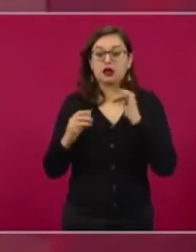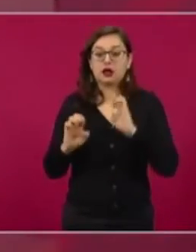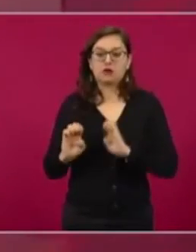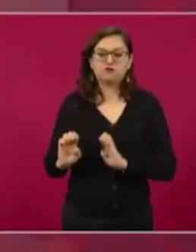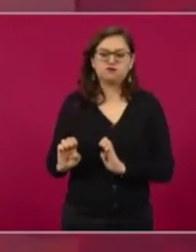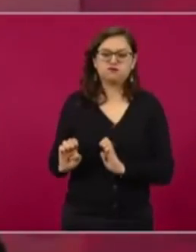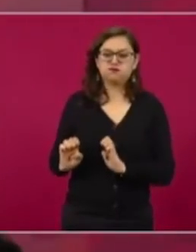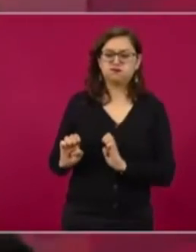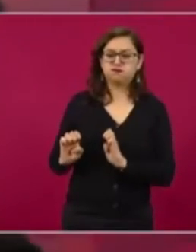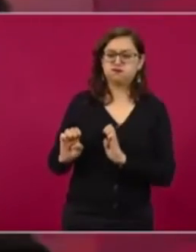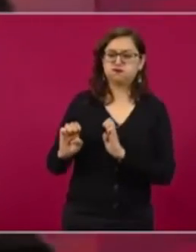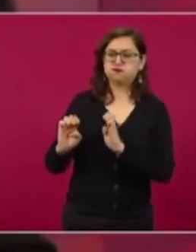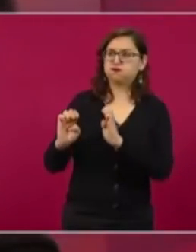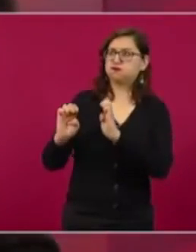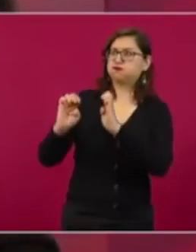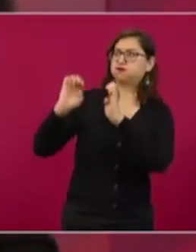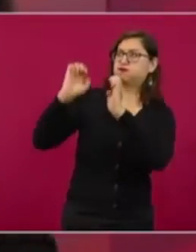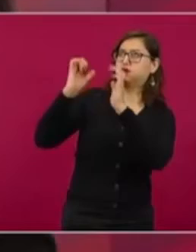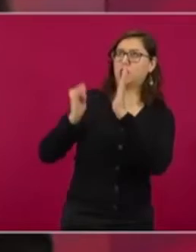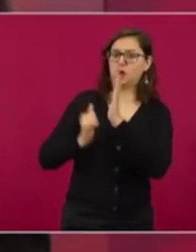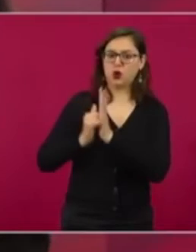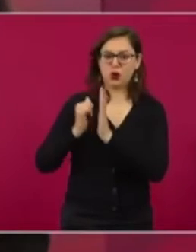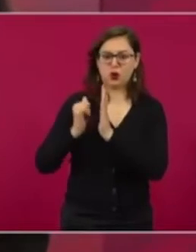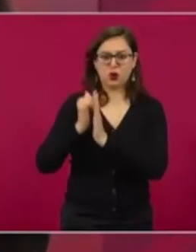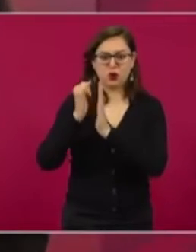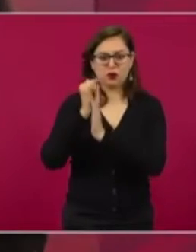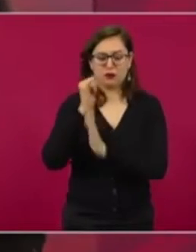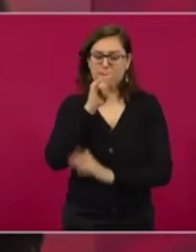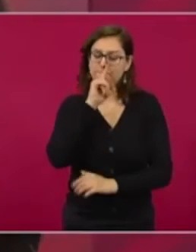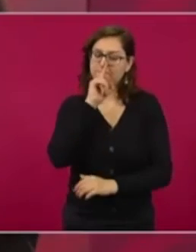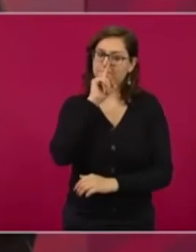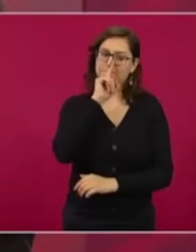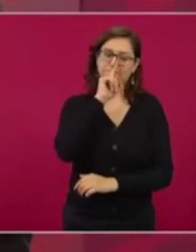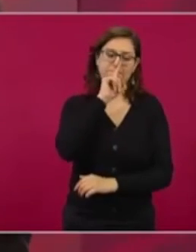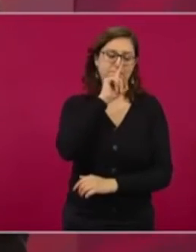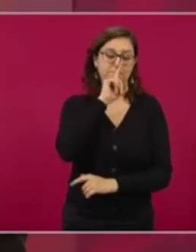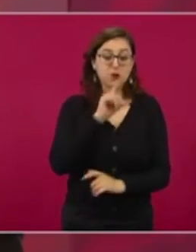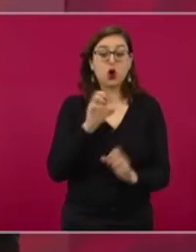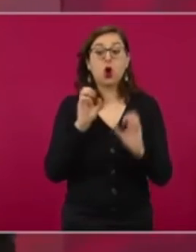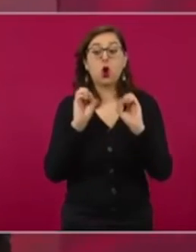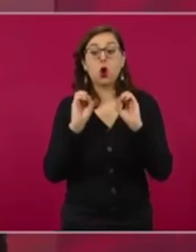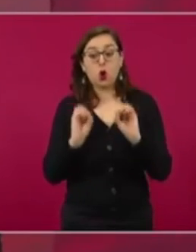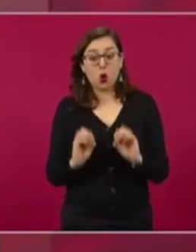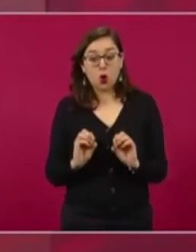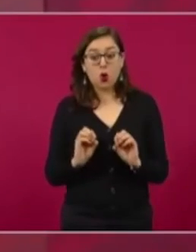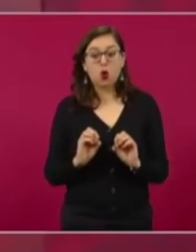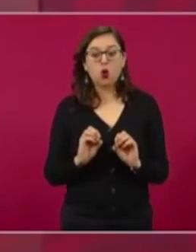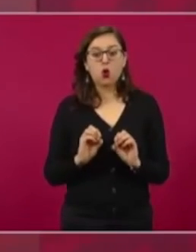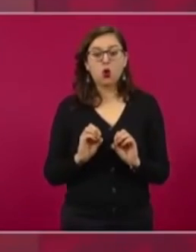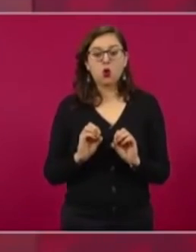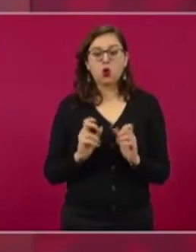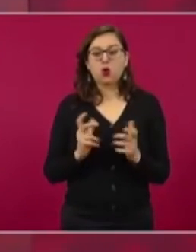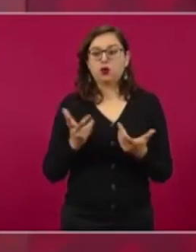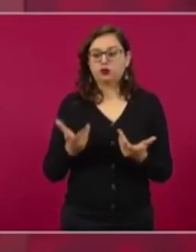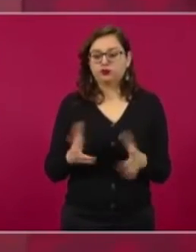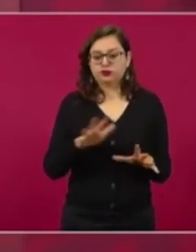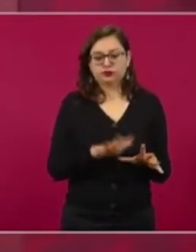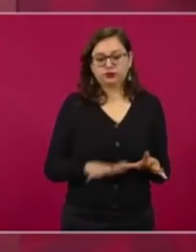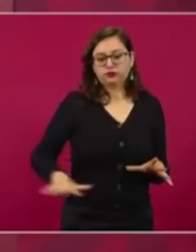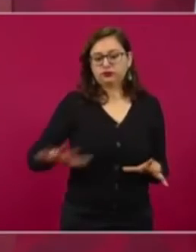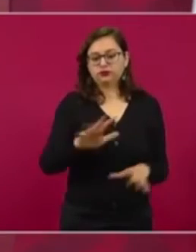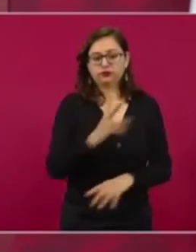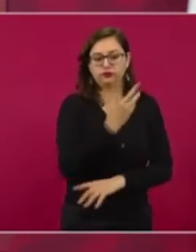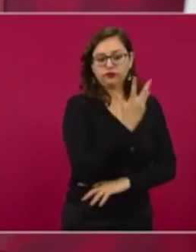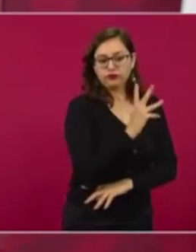edificios más allá de lo permitido o que se ocupen zonas de reserva,